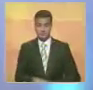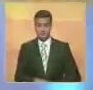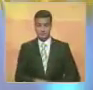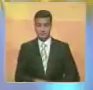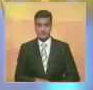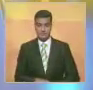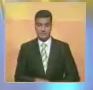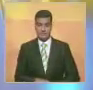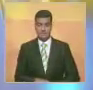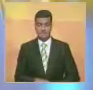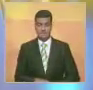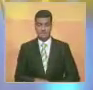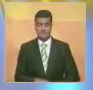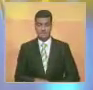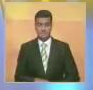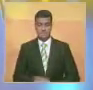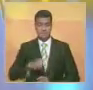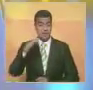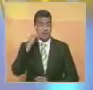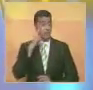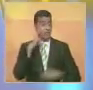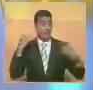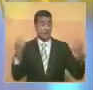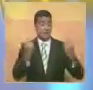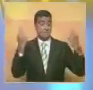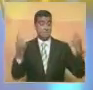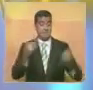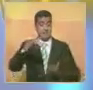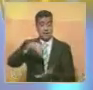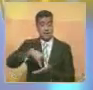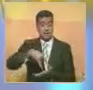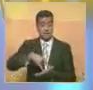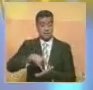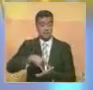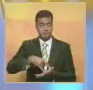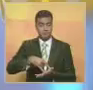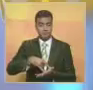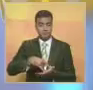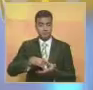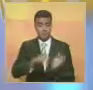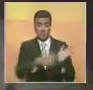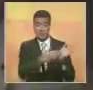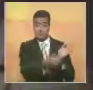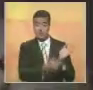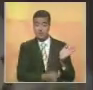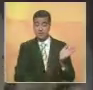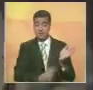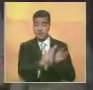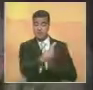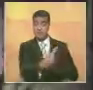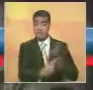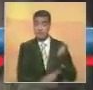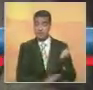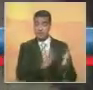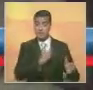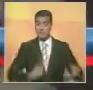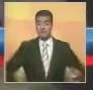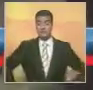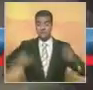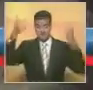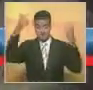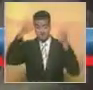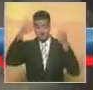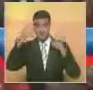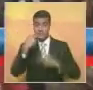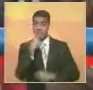en Bolívar El Comando de campaña carabobo presentó el programa de gobierno del presidente de la república Hugo Chávez Jorge giordani ministro de planificación y finanzas